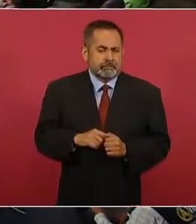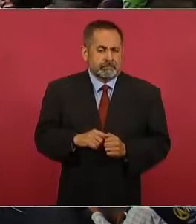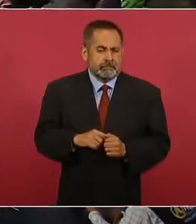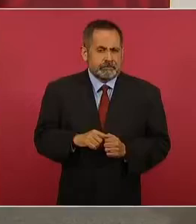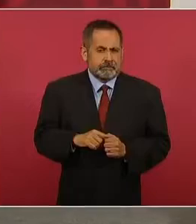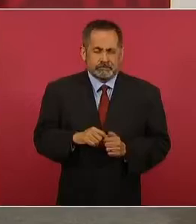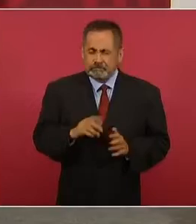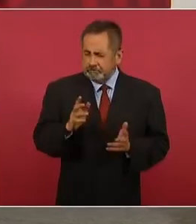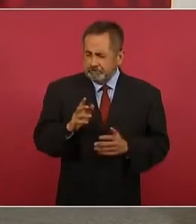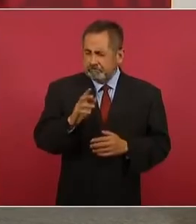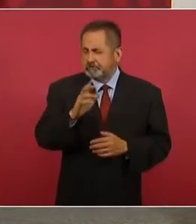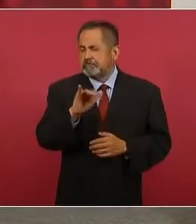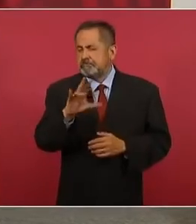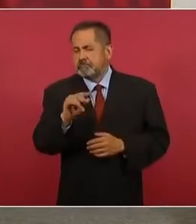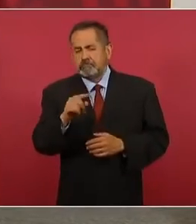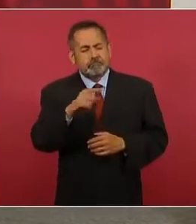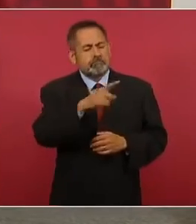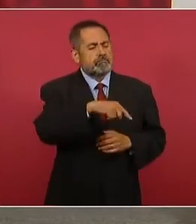los panistas